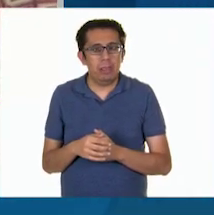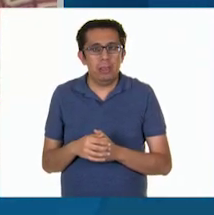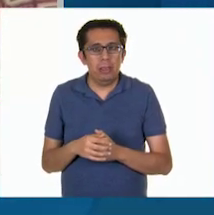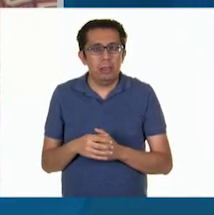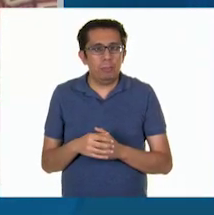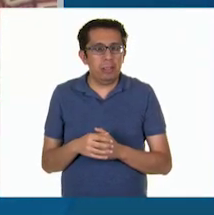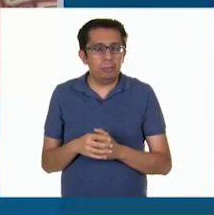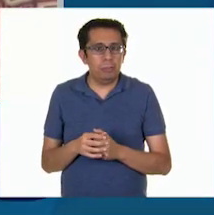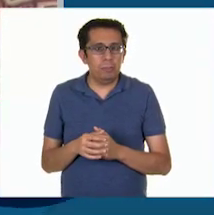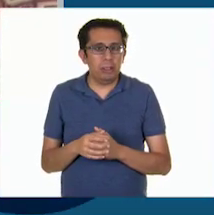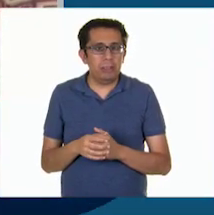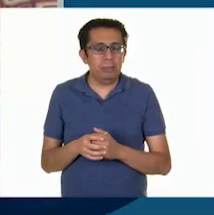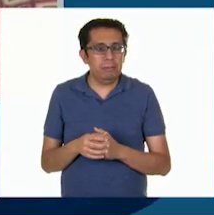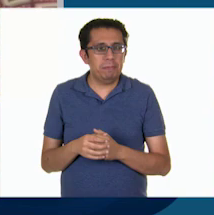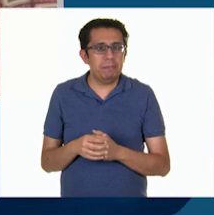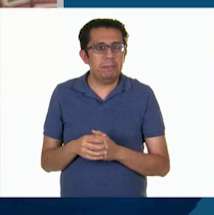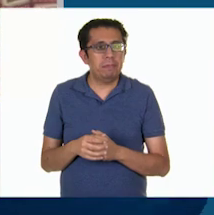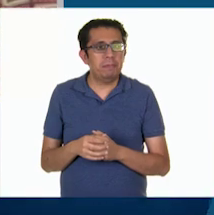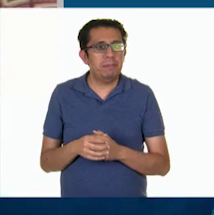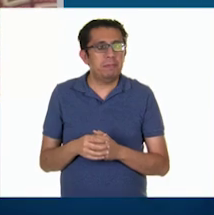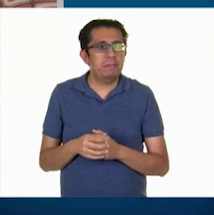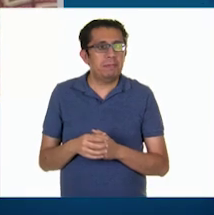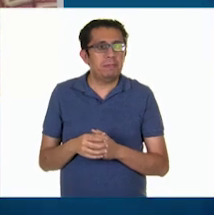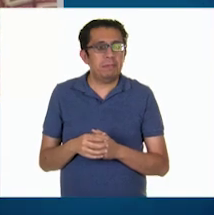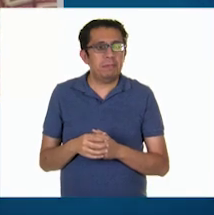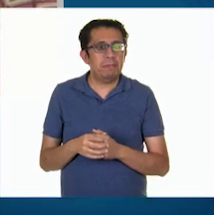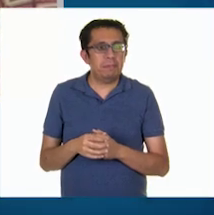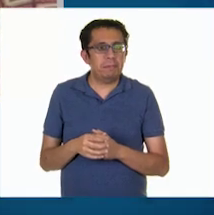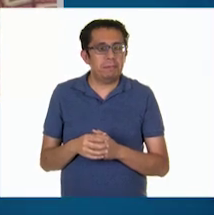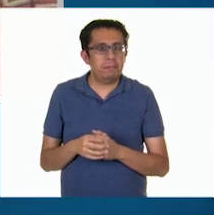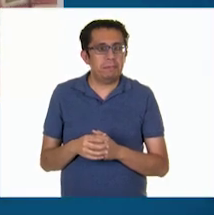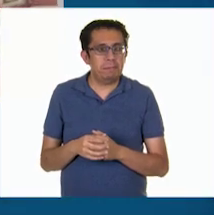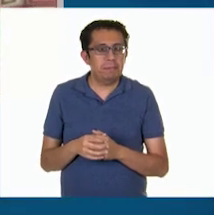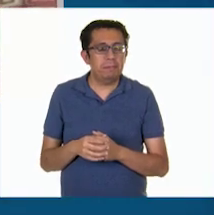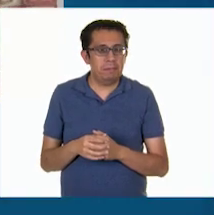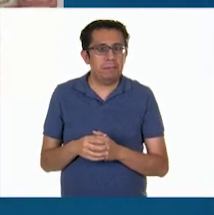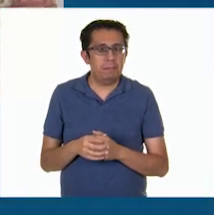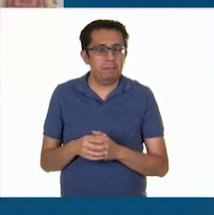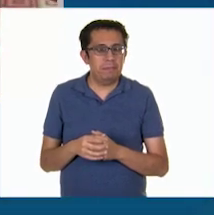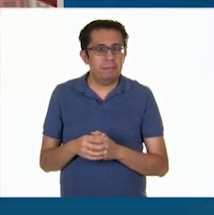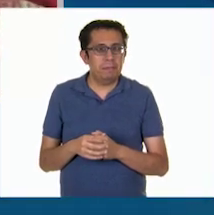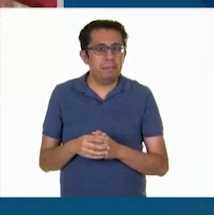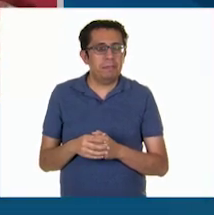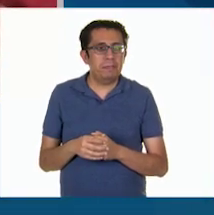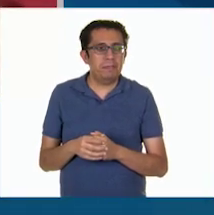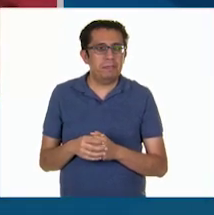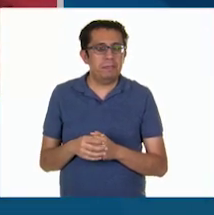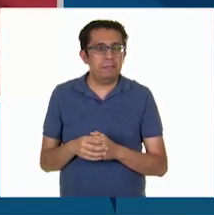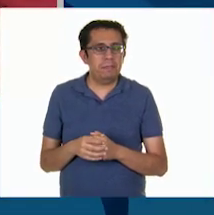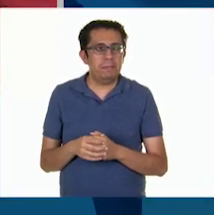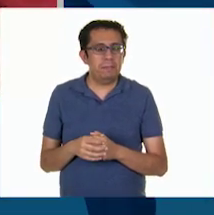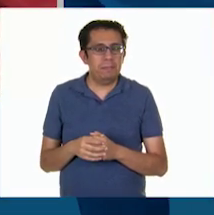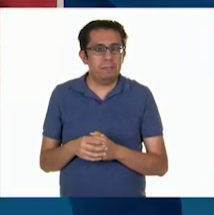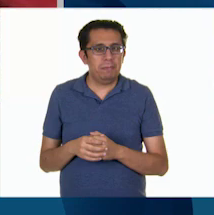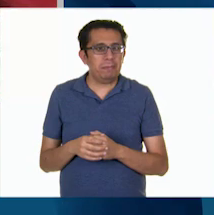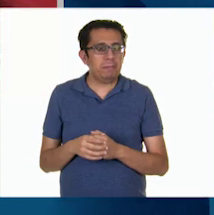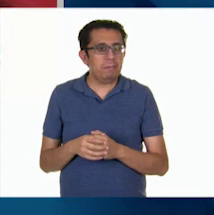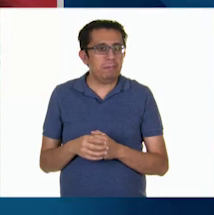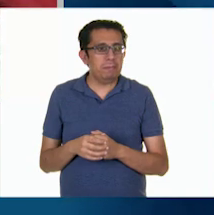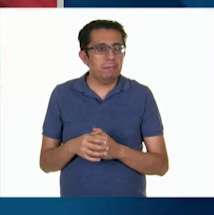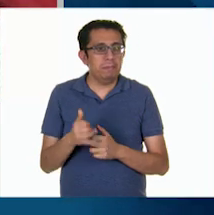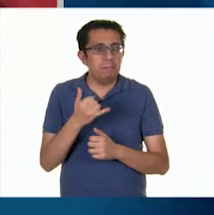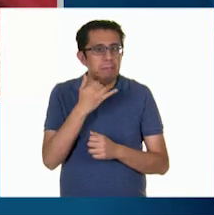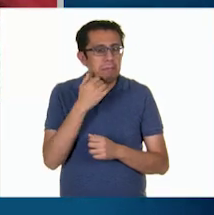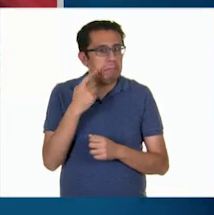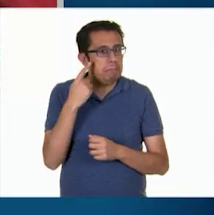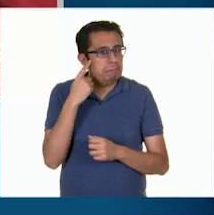quinto y sexto, no estamos de acuerdo con eso, porque todos tenemos derecho a utilizar las instalaciones de la escuela. Yo digo que nos